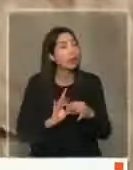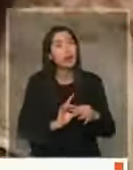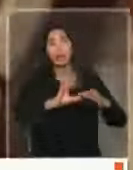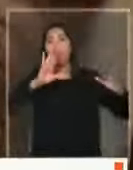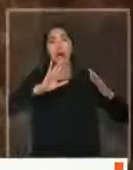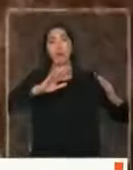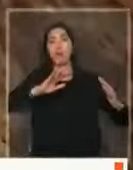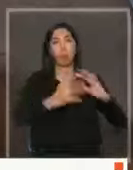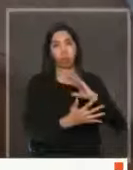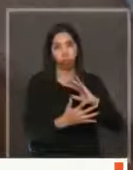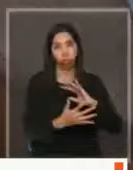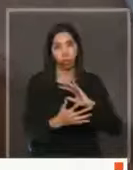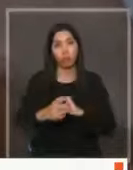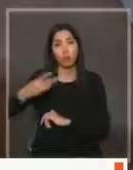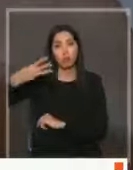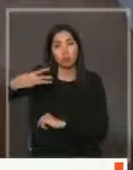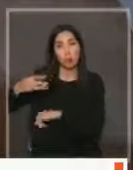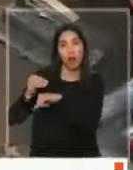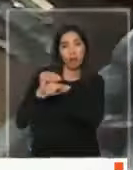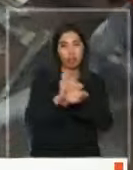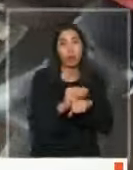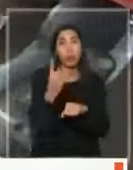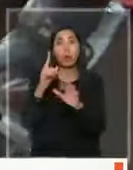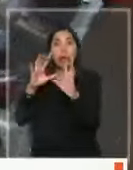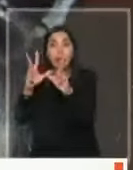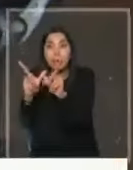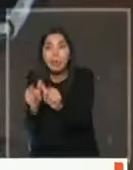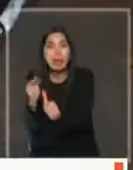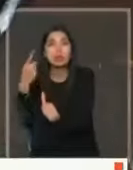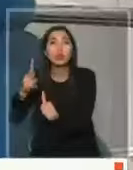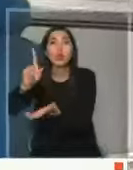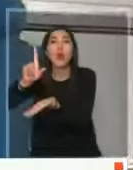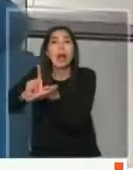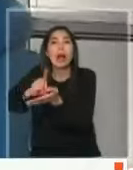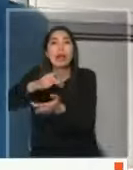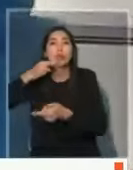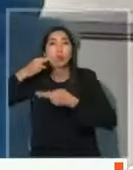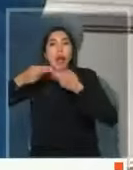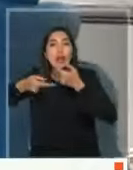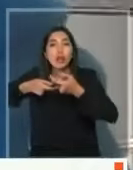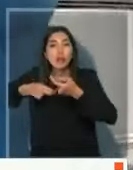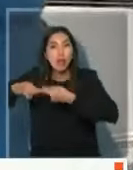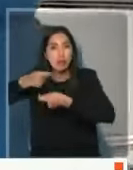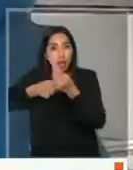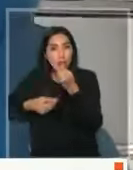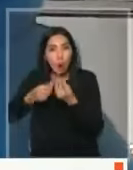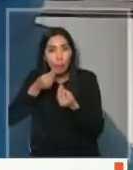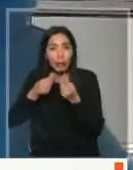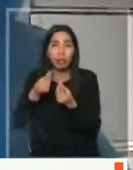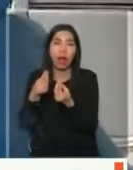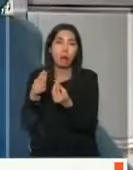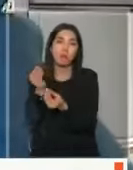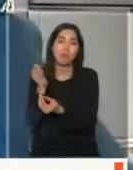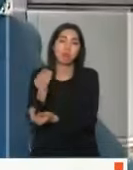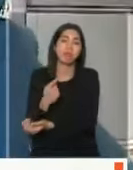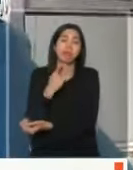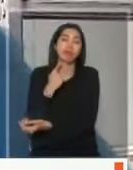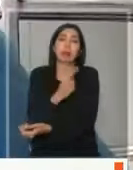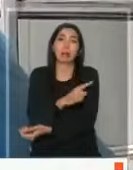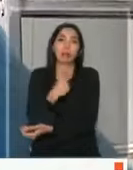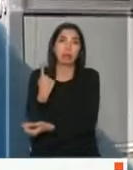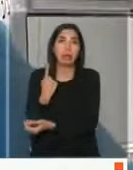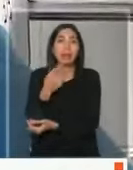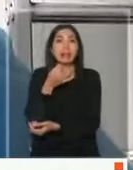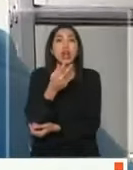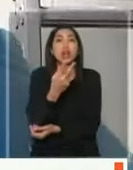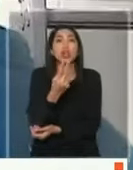propio municipio. Una familia incluso perdió su local de comida. En equipo, en puro equipamiento del local, se invirtieron 12